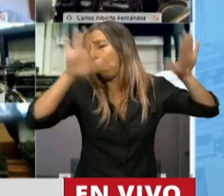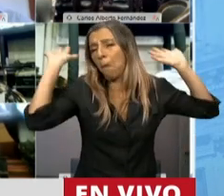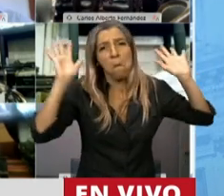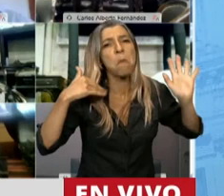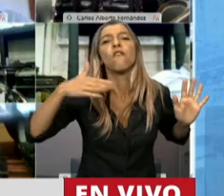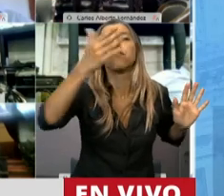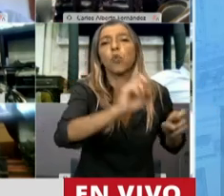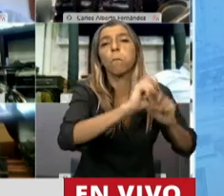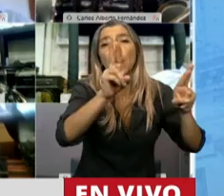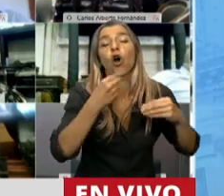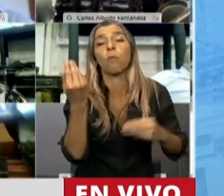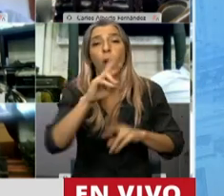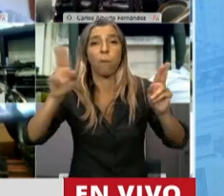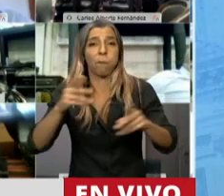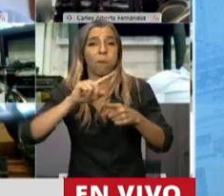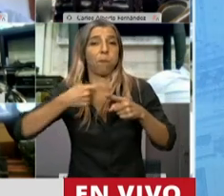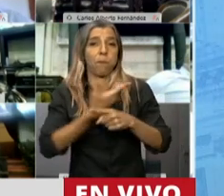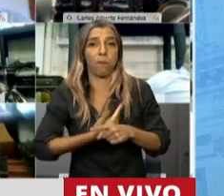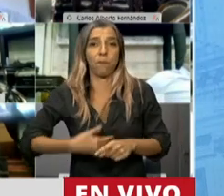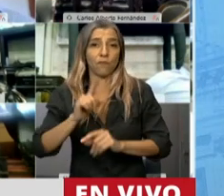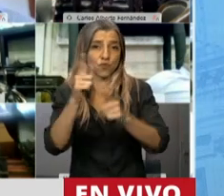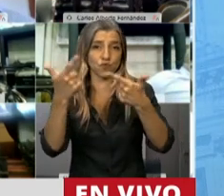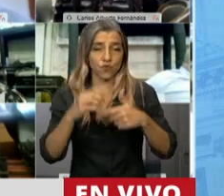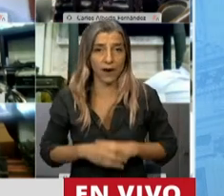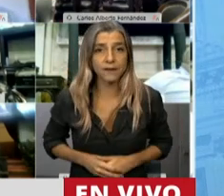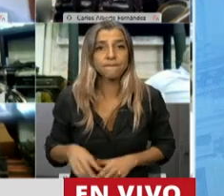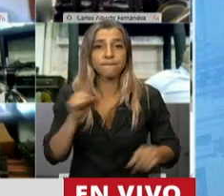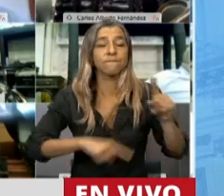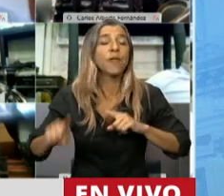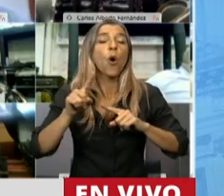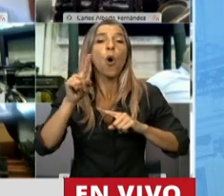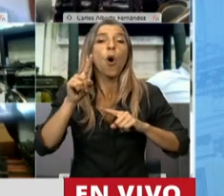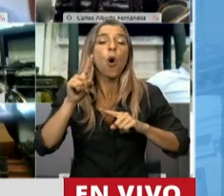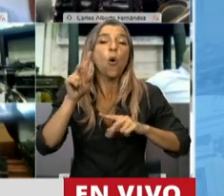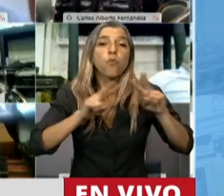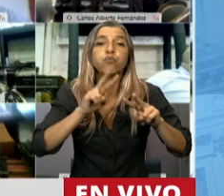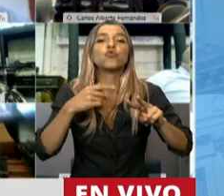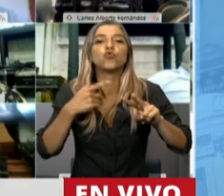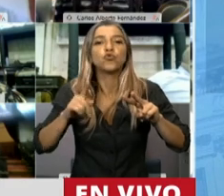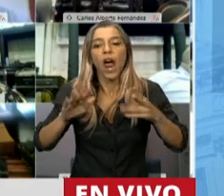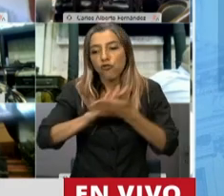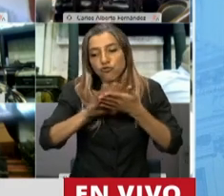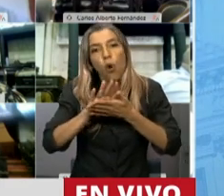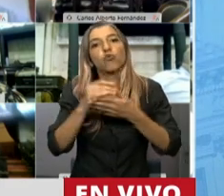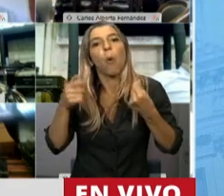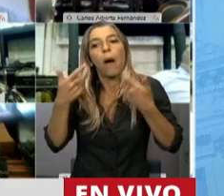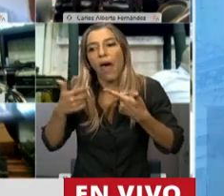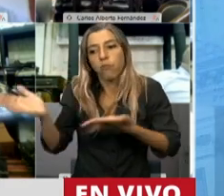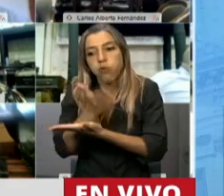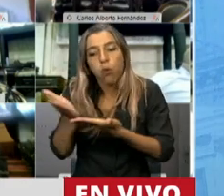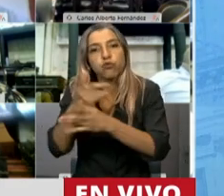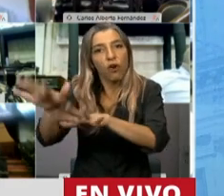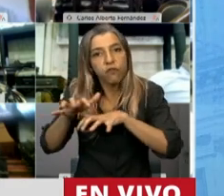no hay una política de Estado que nos ayude a salir y a recuperar la matriz productiva, estamos destinados